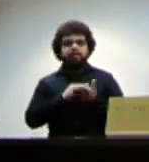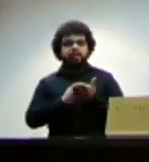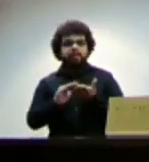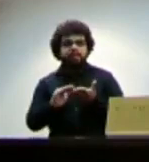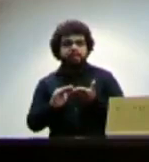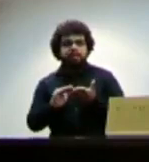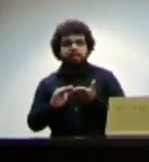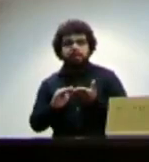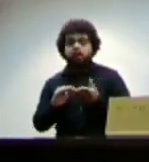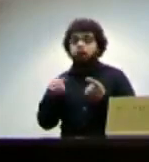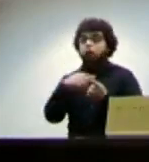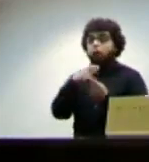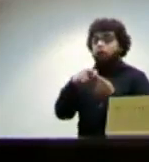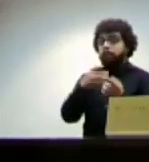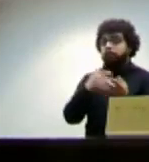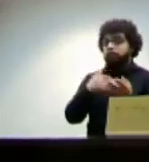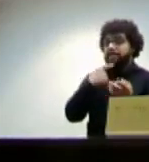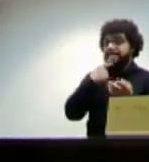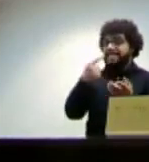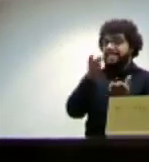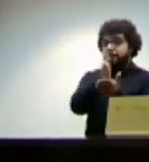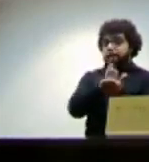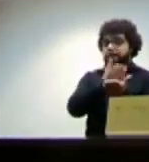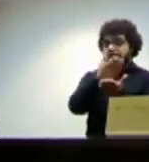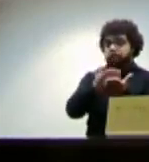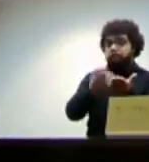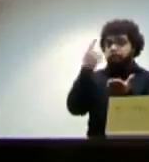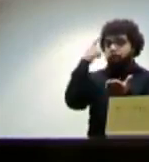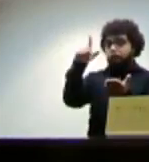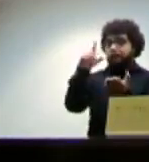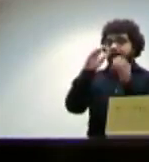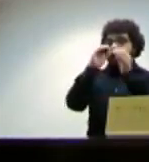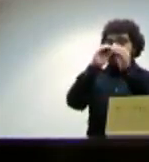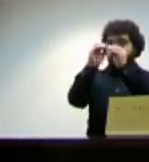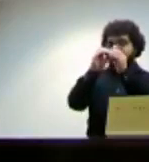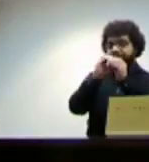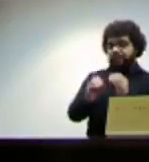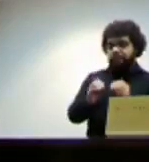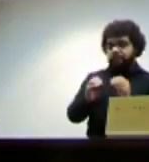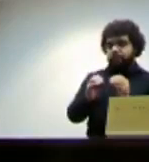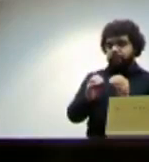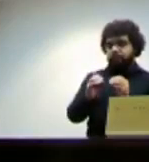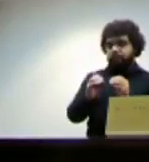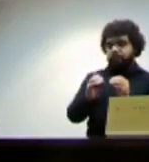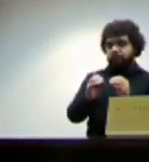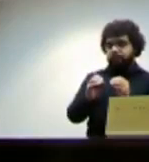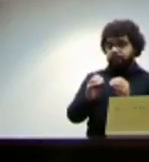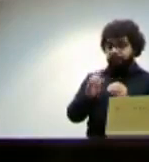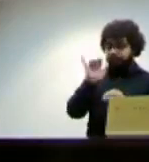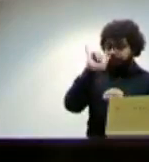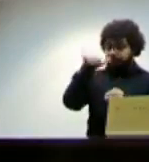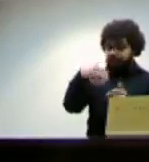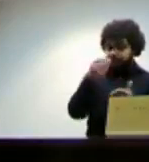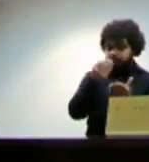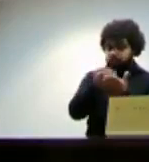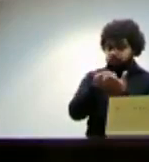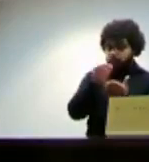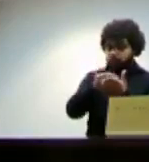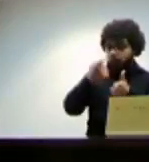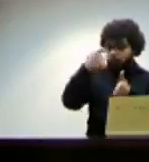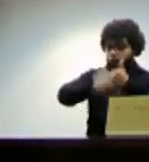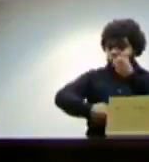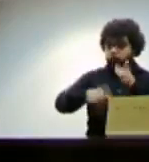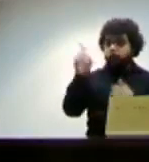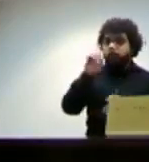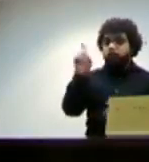Los costos, cuando hablan del presupuesto de gastos de mantenimiento, ¿esos costos salen de dónde?